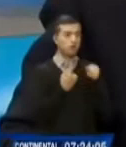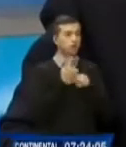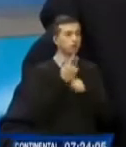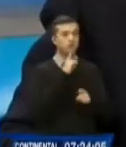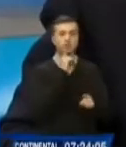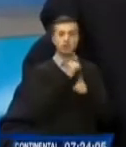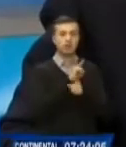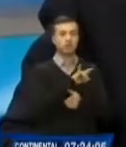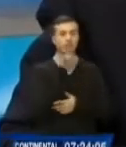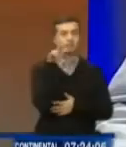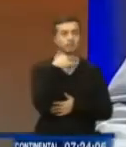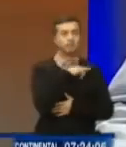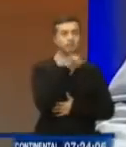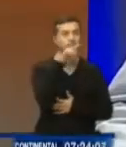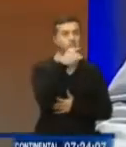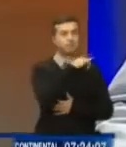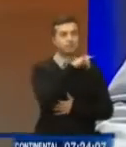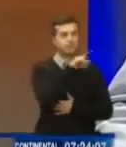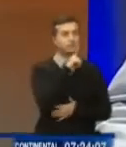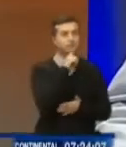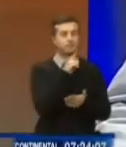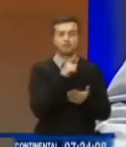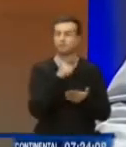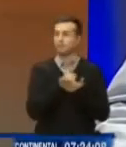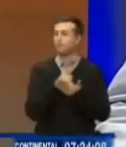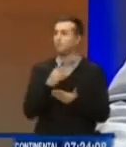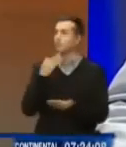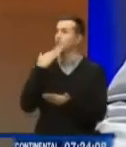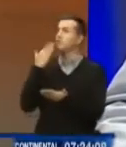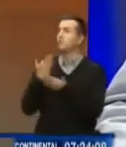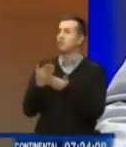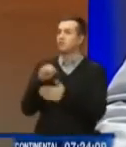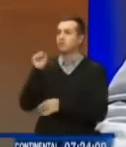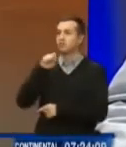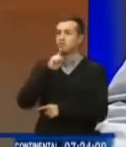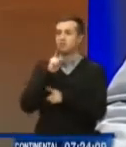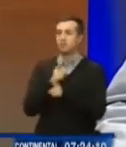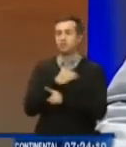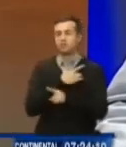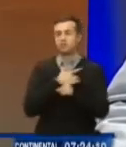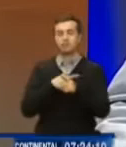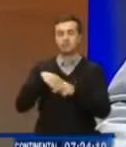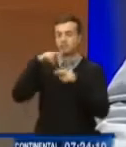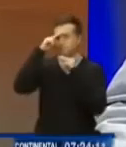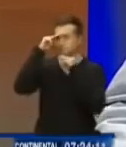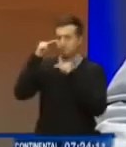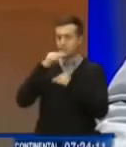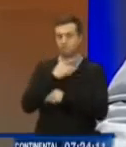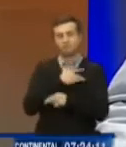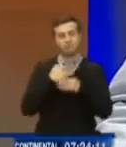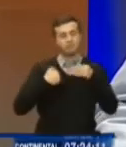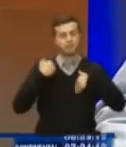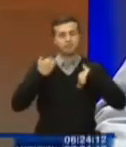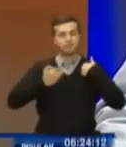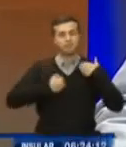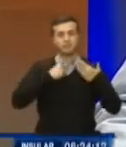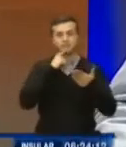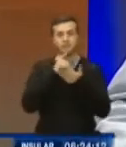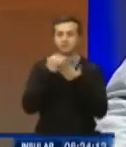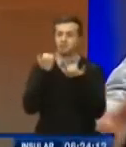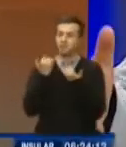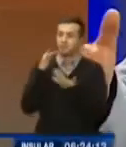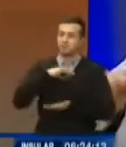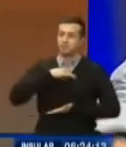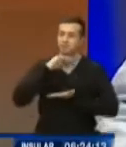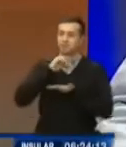en aviones muchísimas gracias carlos sí me siento muy muy honrado y muy contento también por esta designación